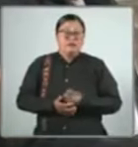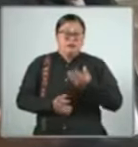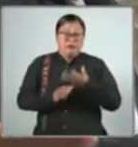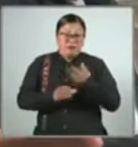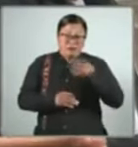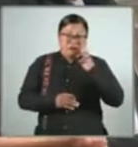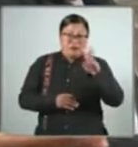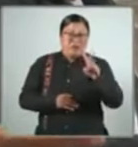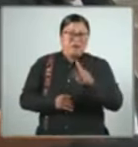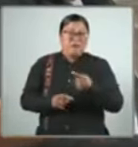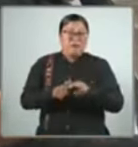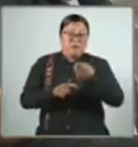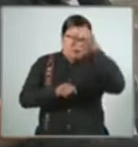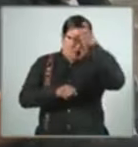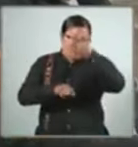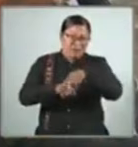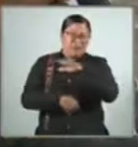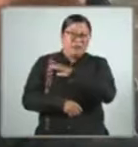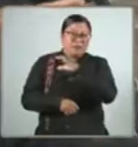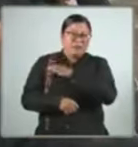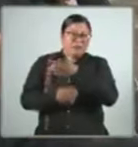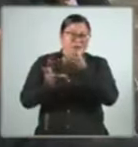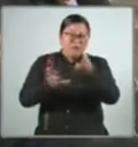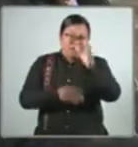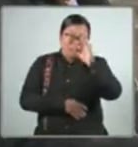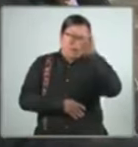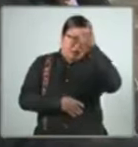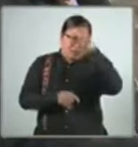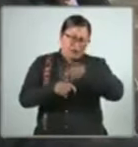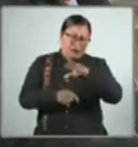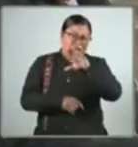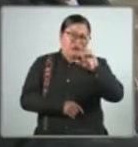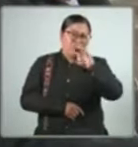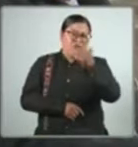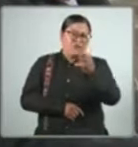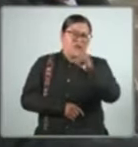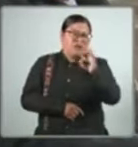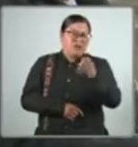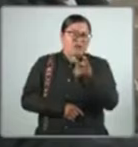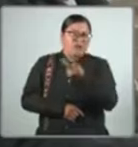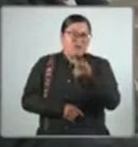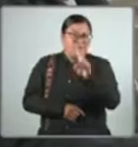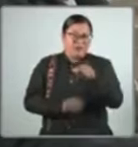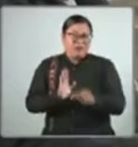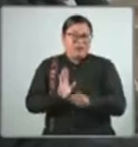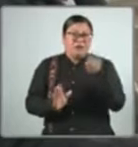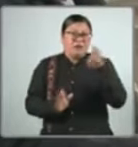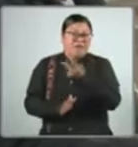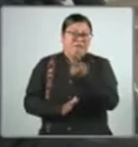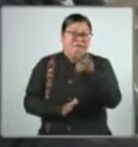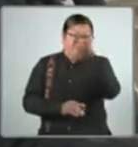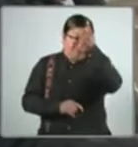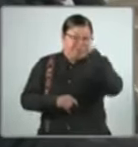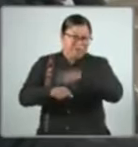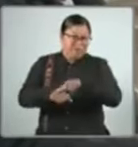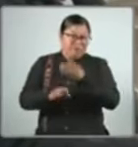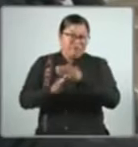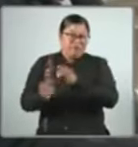ejemplo, a la directora del COBAO, a la directora del CECITE, que siento que, caray, es la primera vez que veo con unos directores que